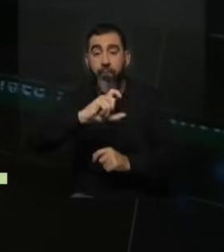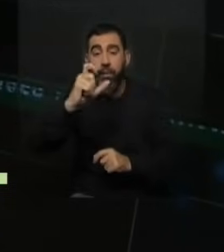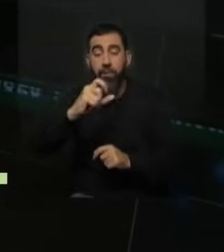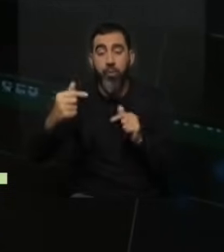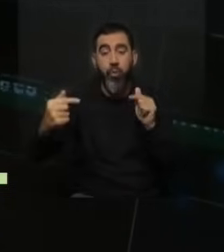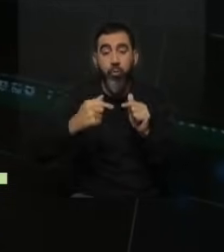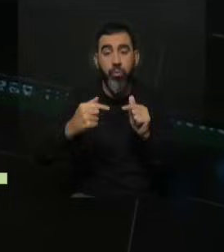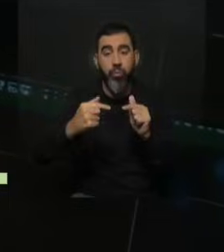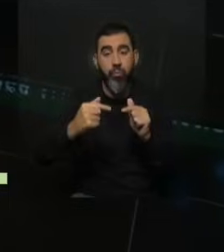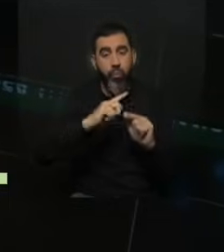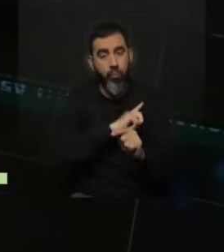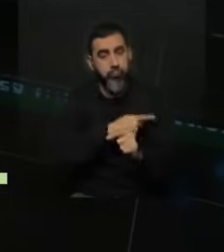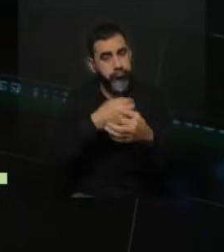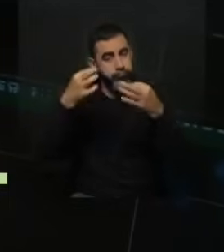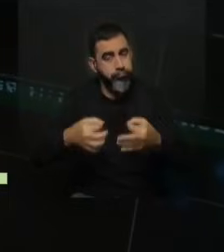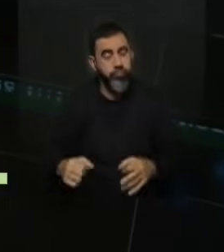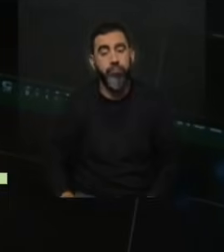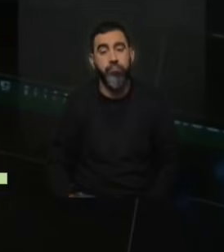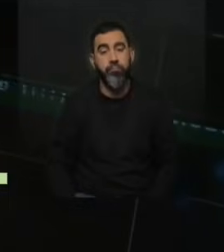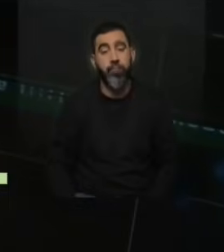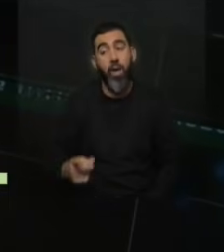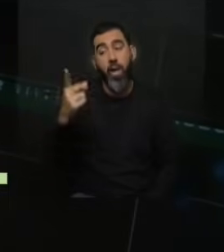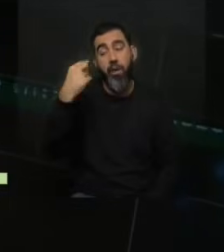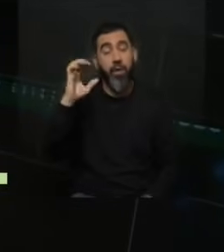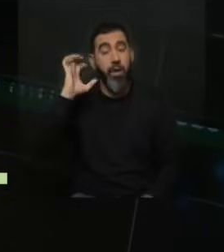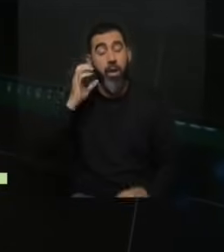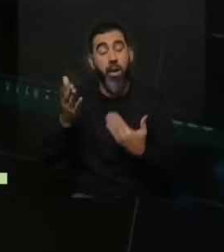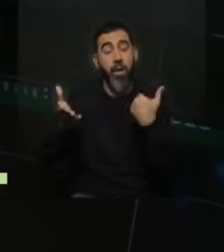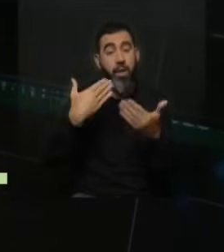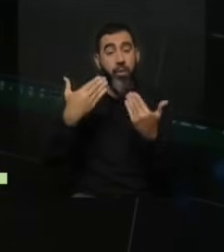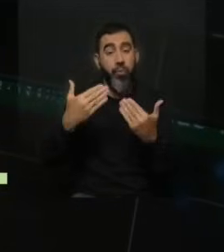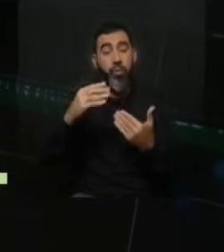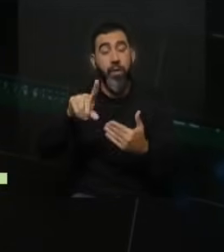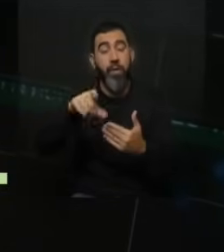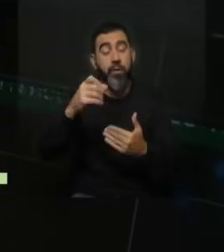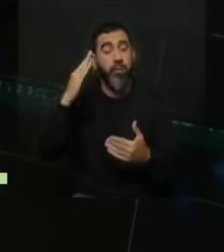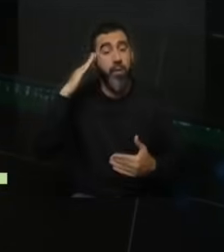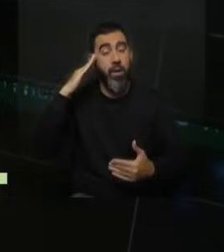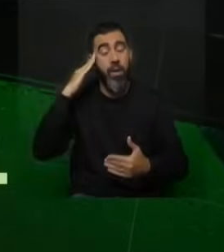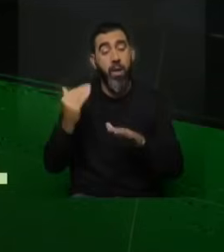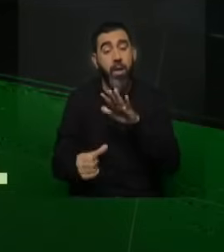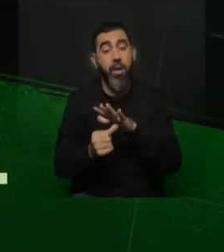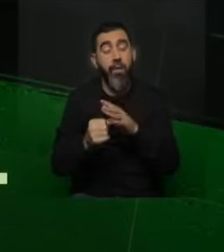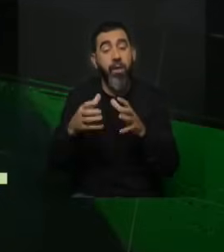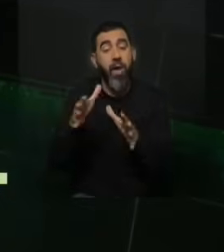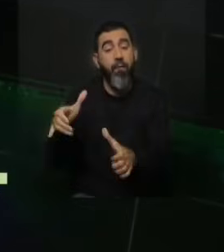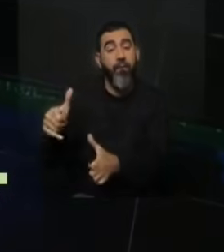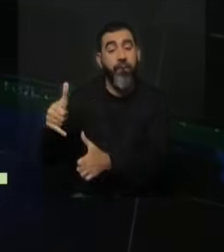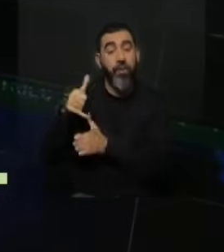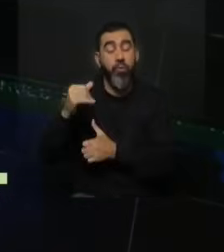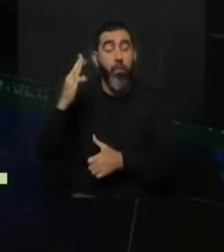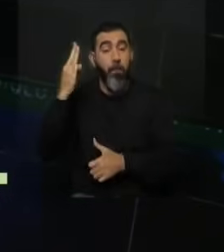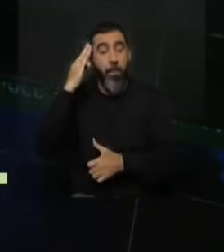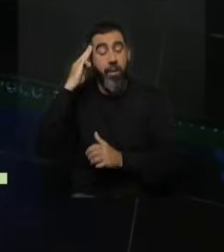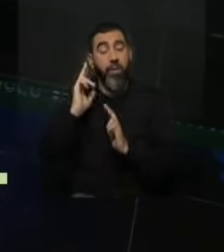parece consolidada el que habló ayer en radio Oriental fue el excomandante y líder de Cabildo abierto guido manini